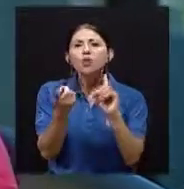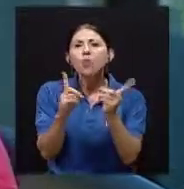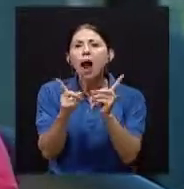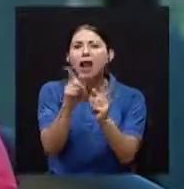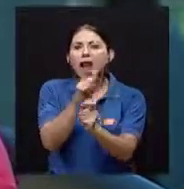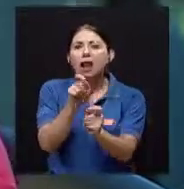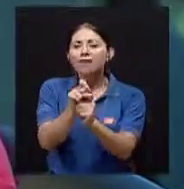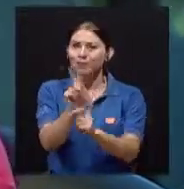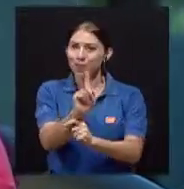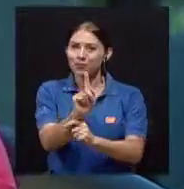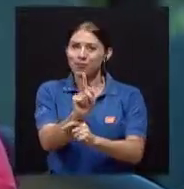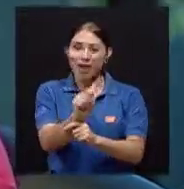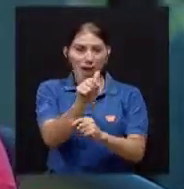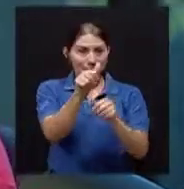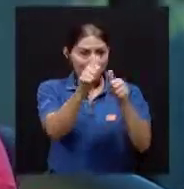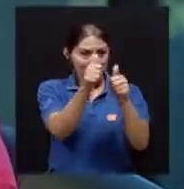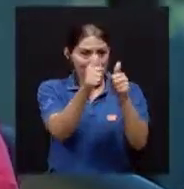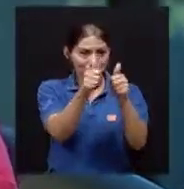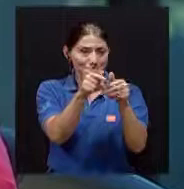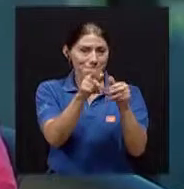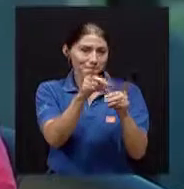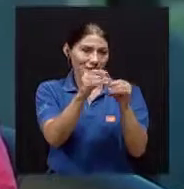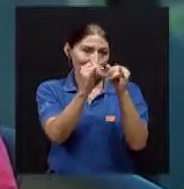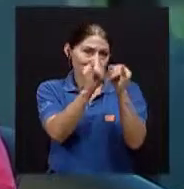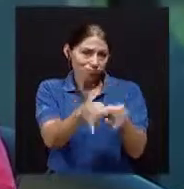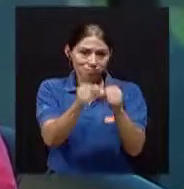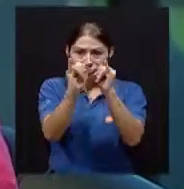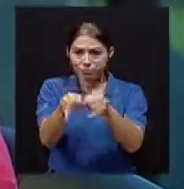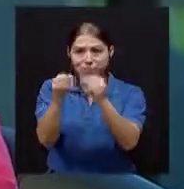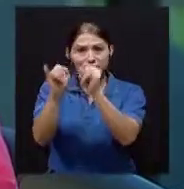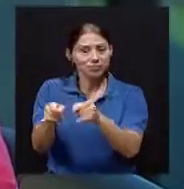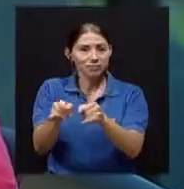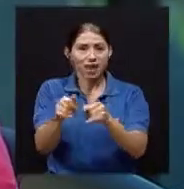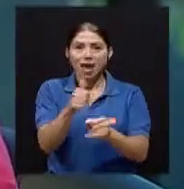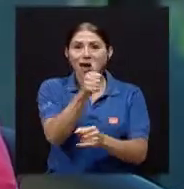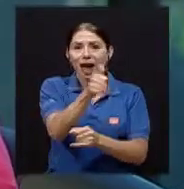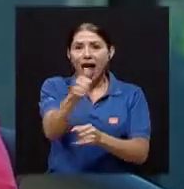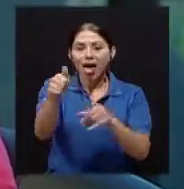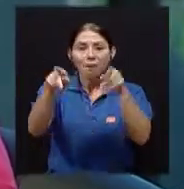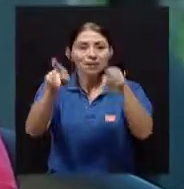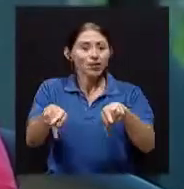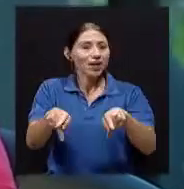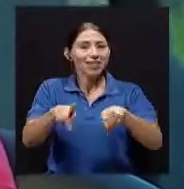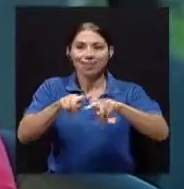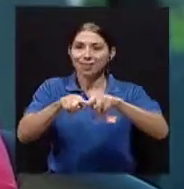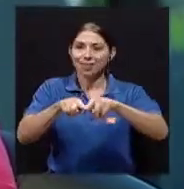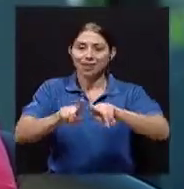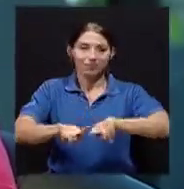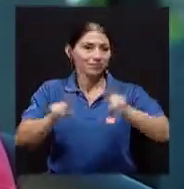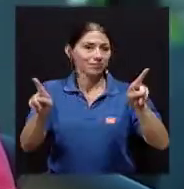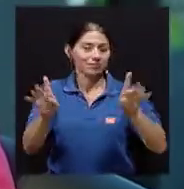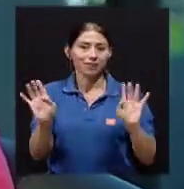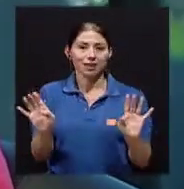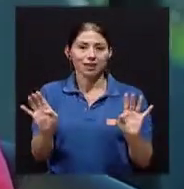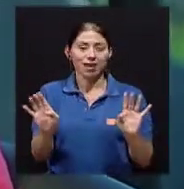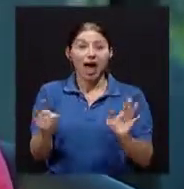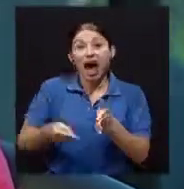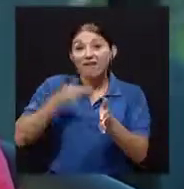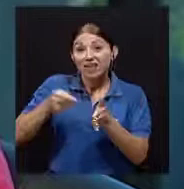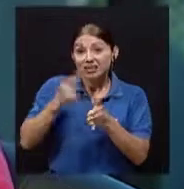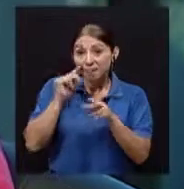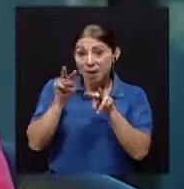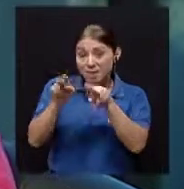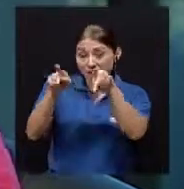hacer un estudio para cada persona, porque es muy variado. Usualmente cuando uno entrevista a las personas, con algún exceso de